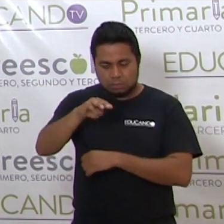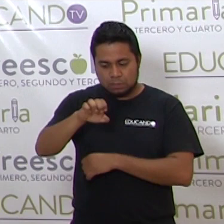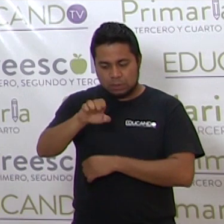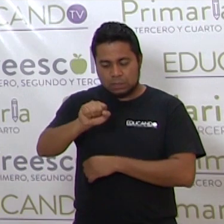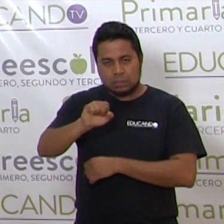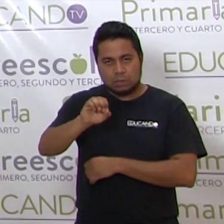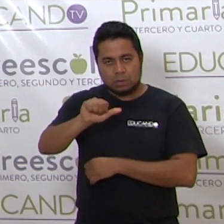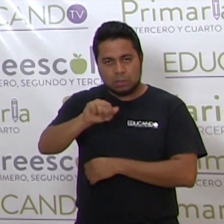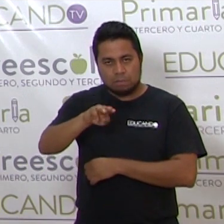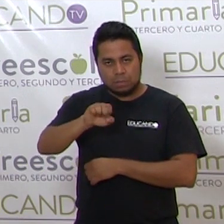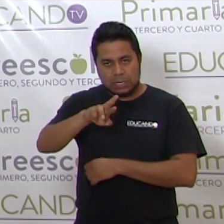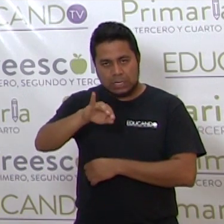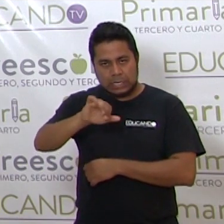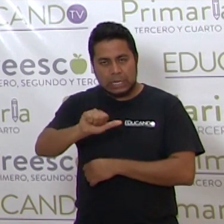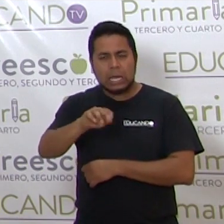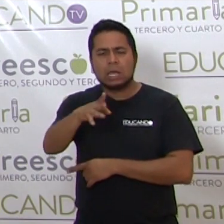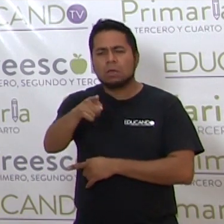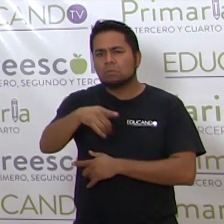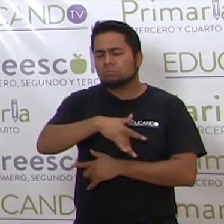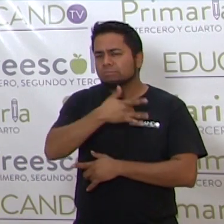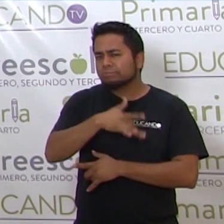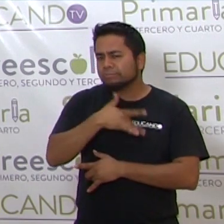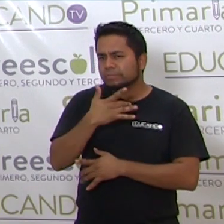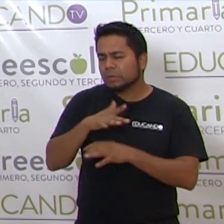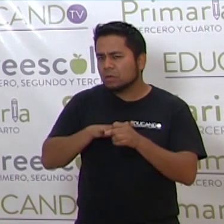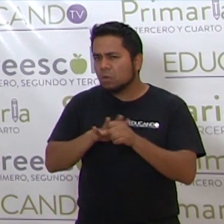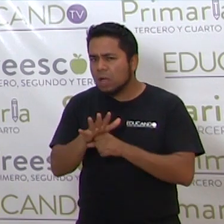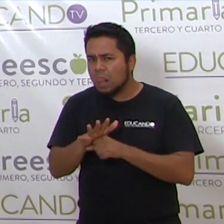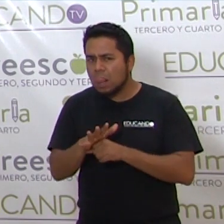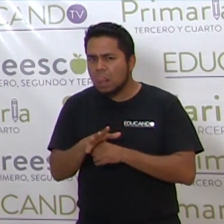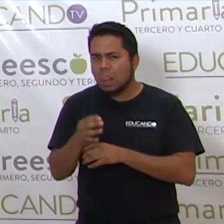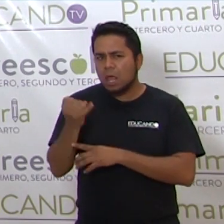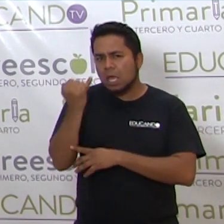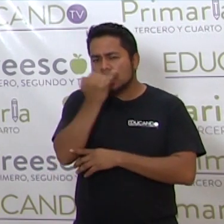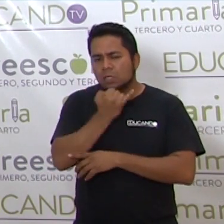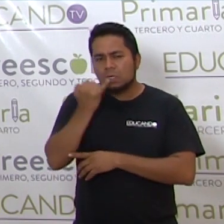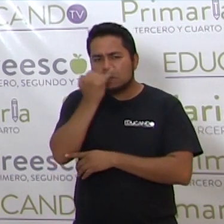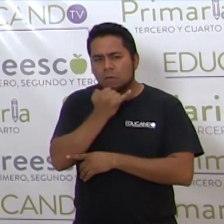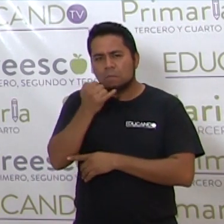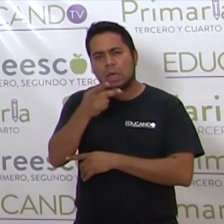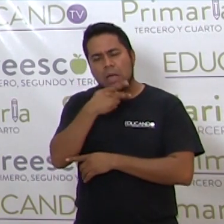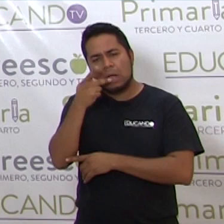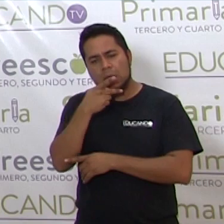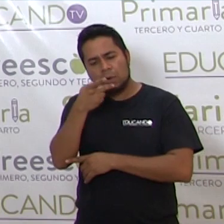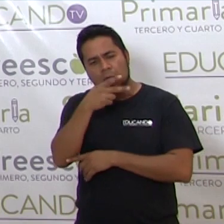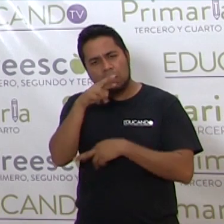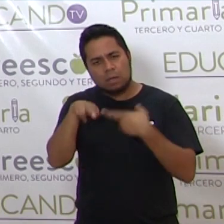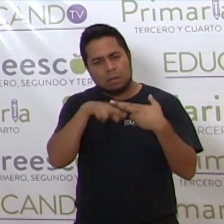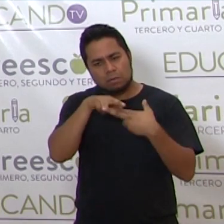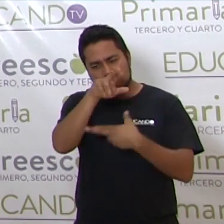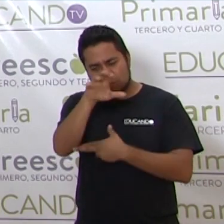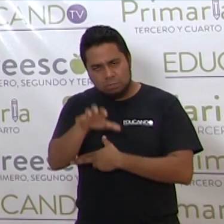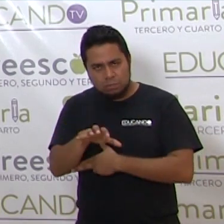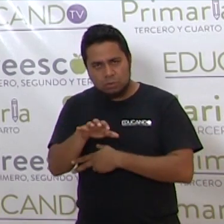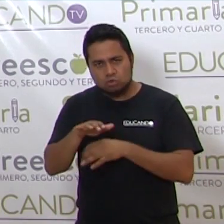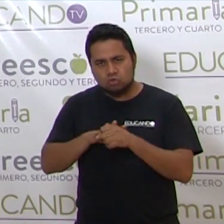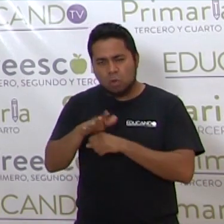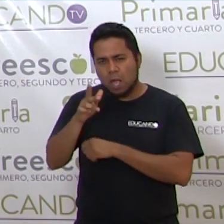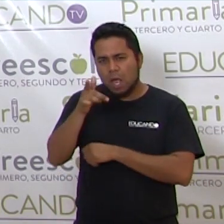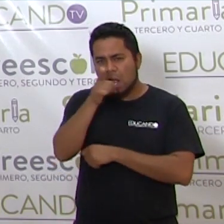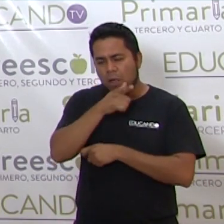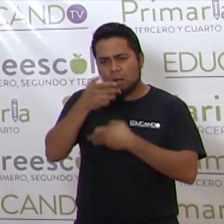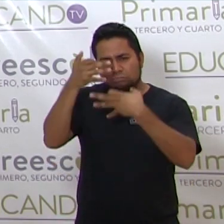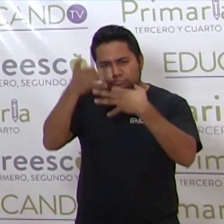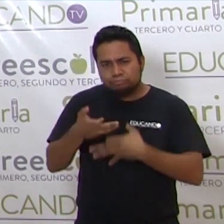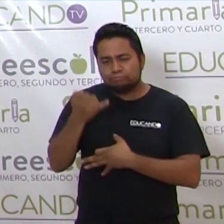qué lengua creen qué se habla en esa región que lengua originaria